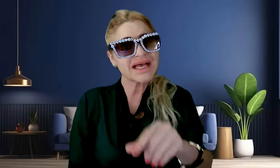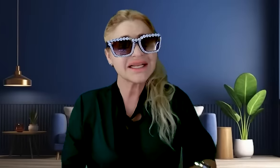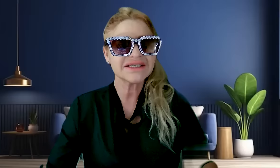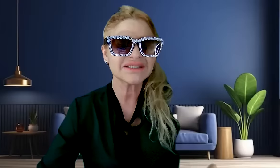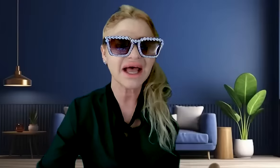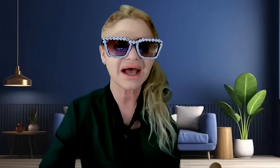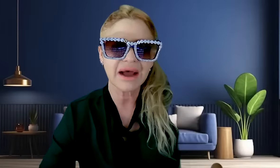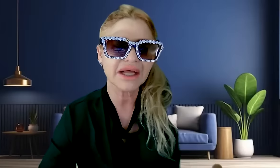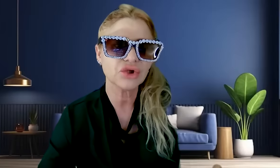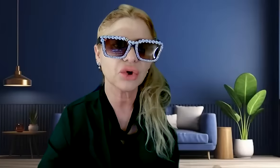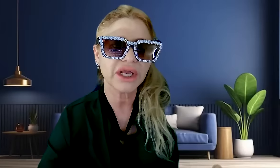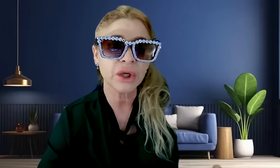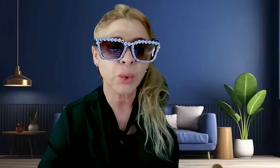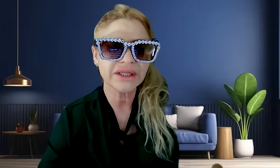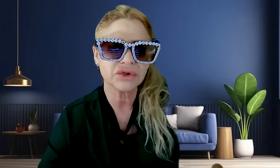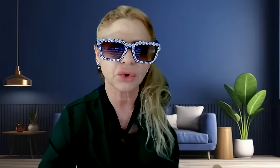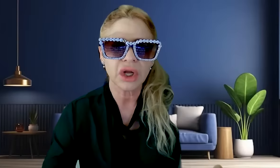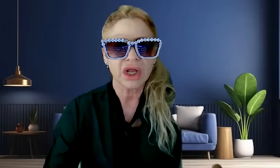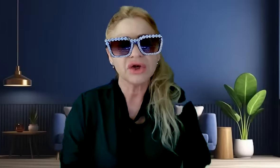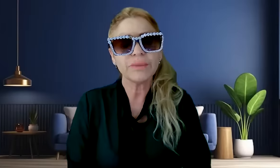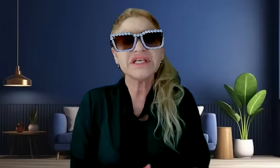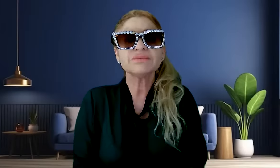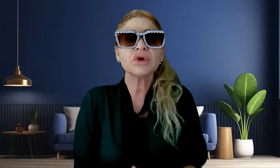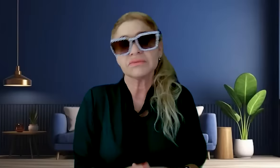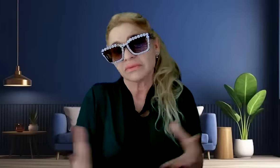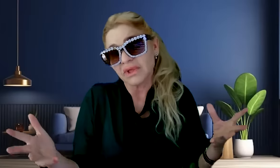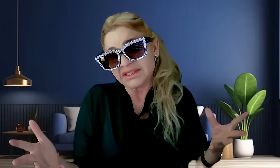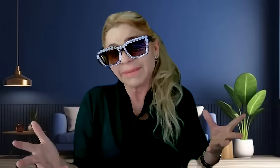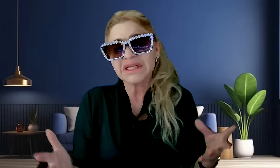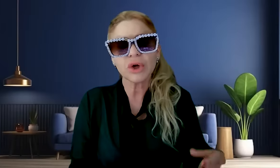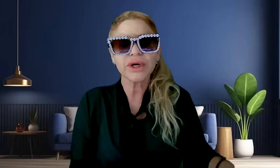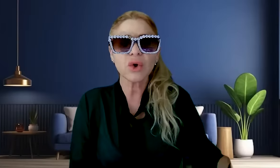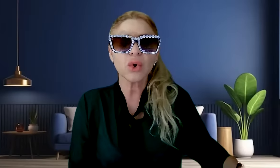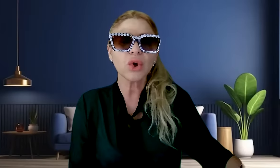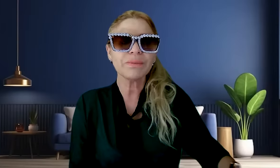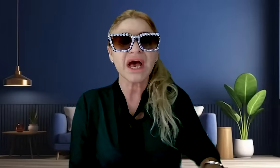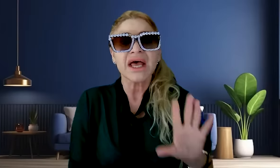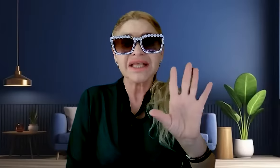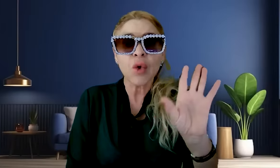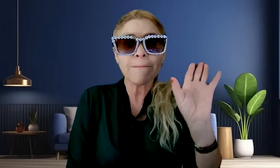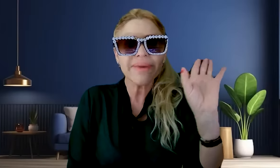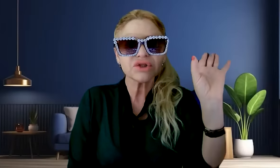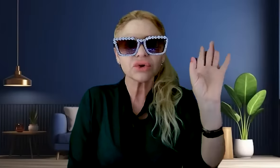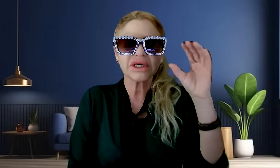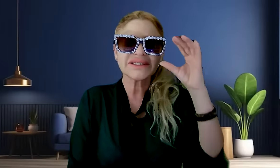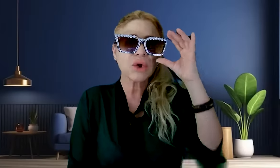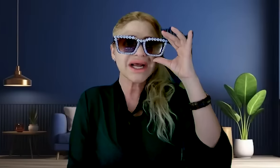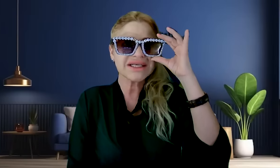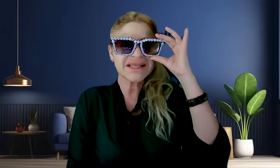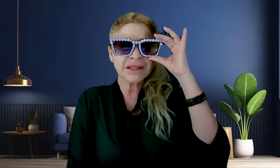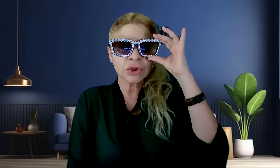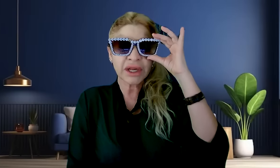pero ya se les está acabando el cuento. Lo mismo está pasando ahora con Colombia. Según Petro, le